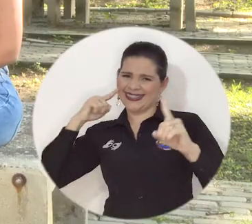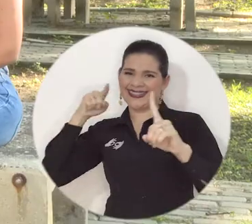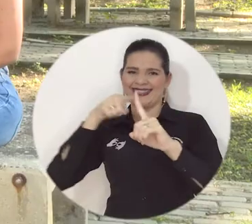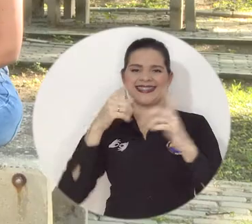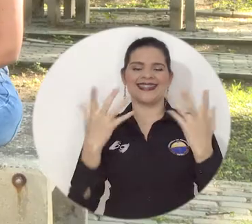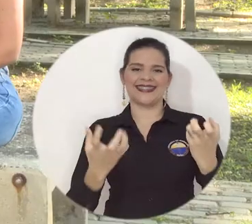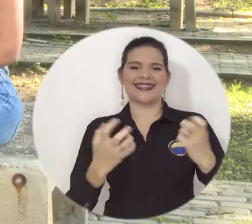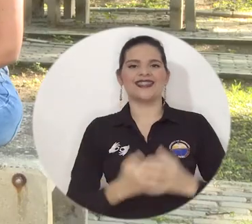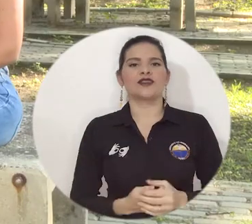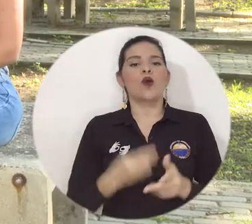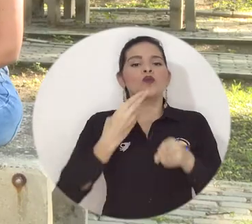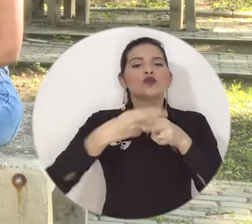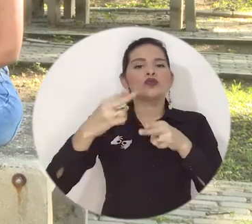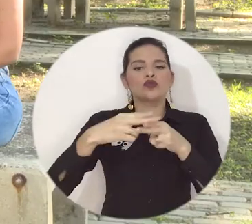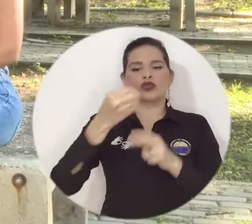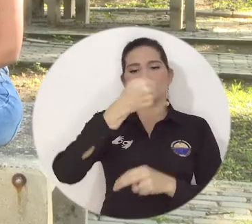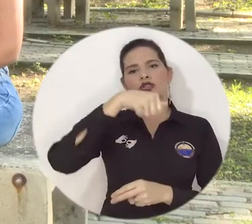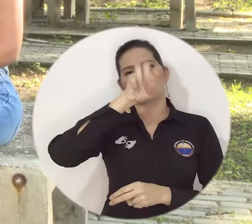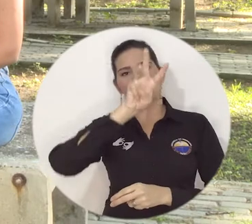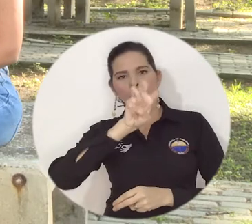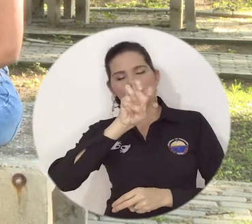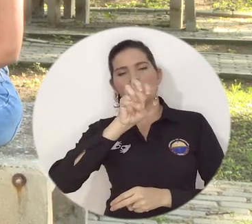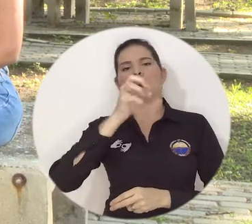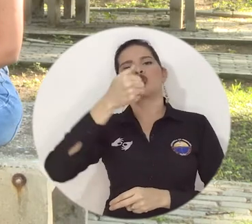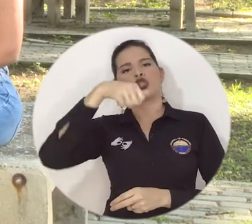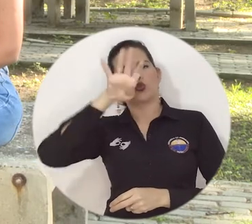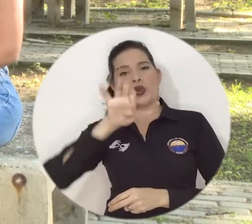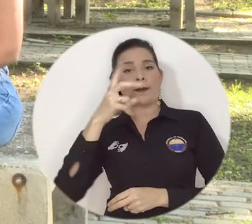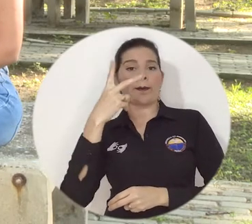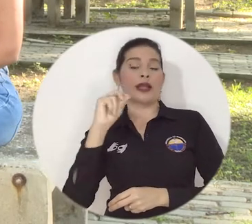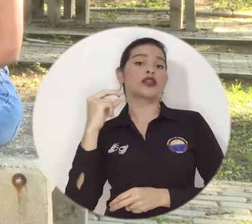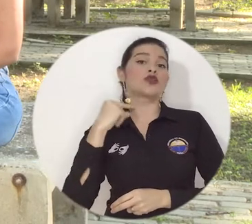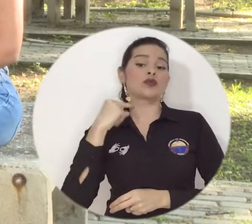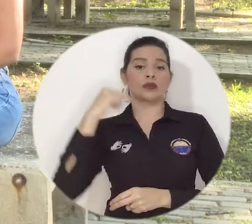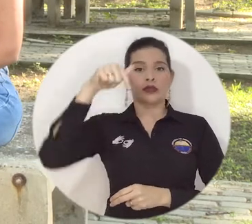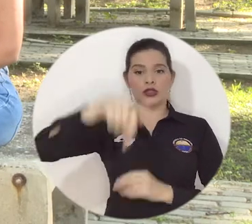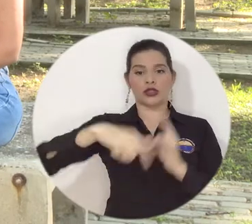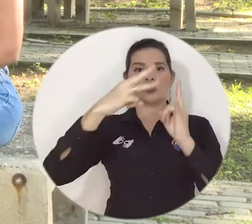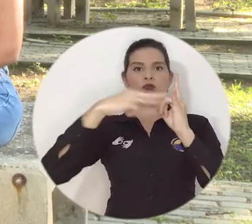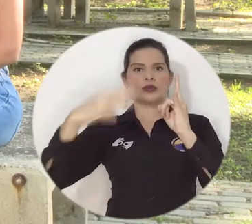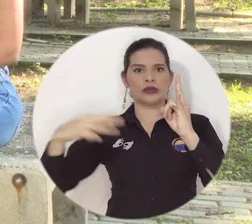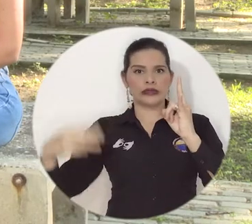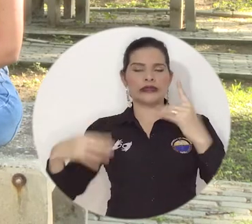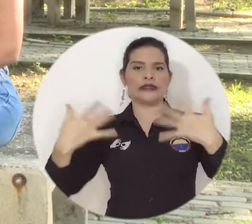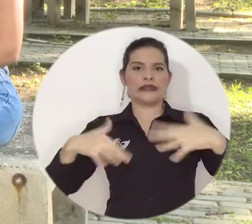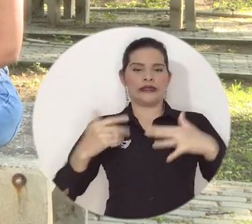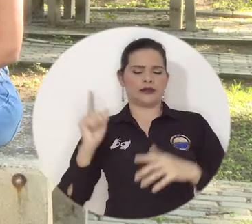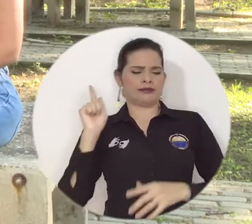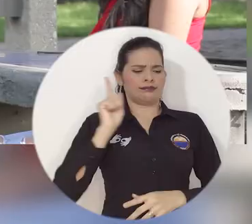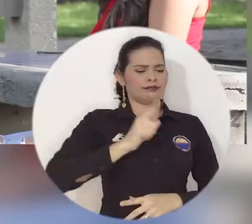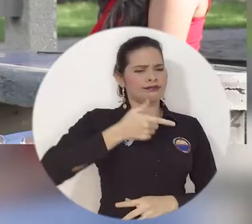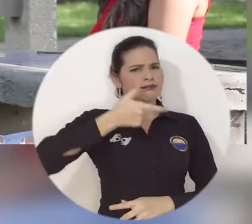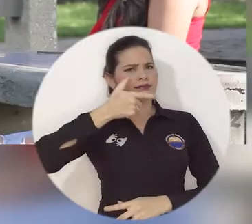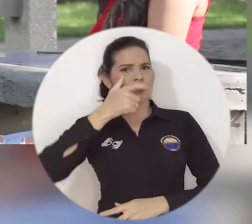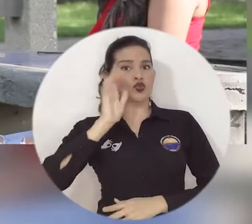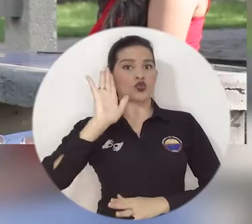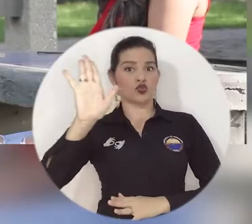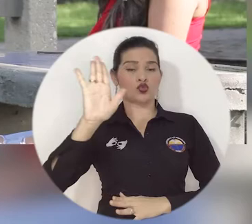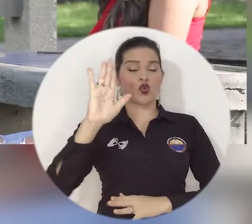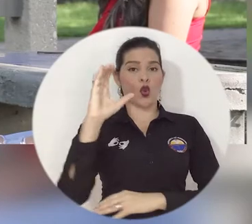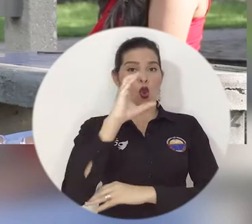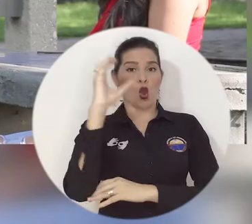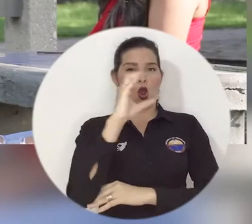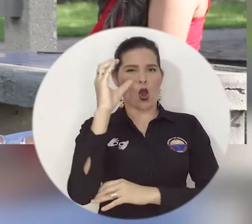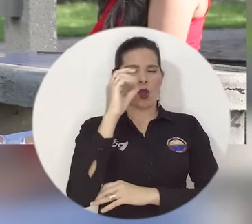meta. Este 18, 19 y 20 de noviembre, la Alma Mater afrontará la visita de pares del Consejo Nacional de Acreditación